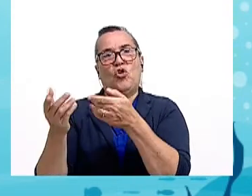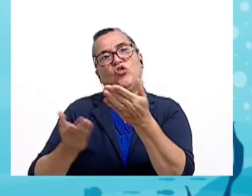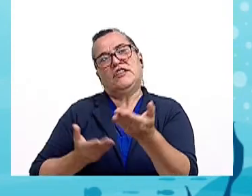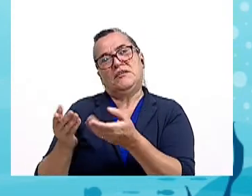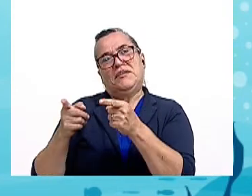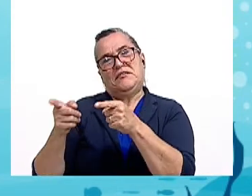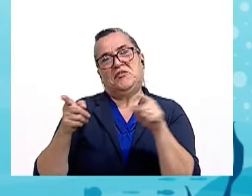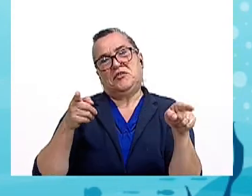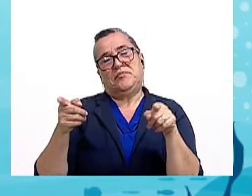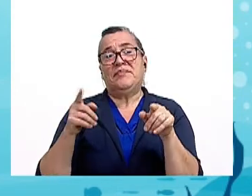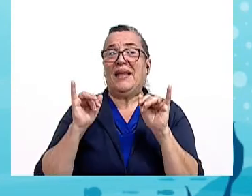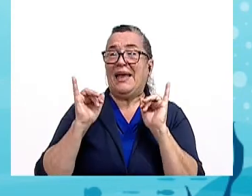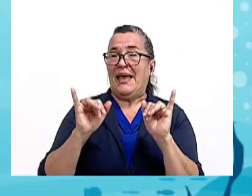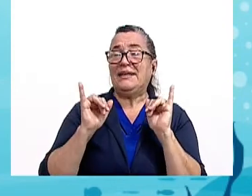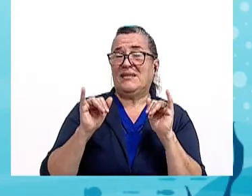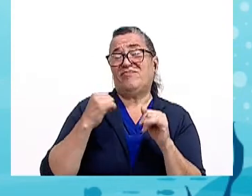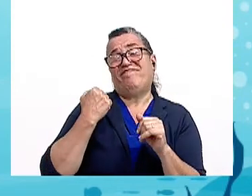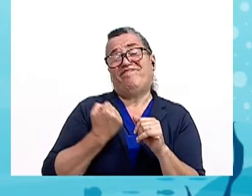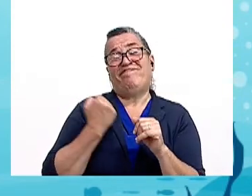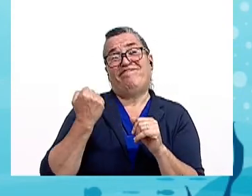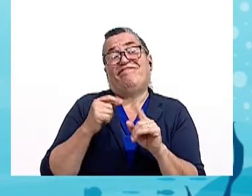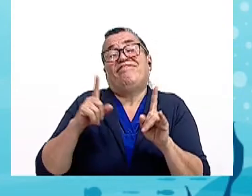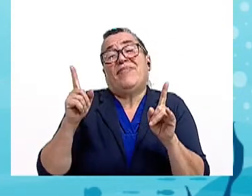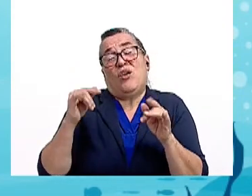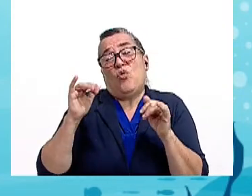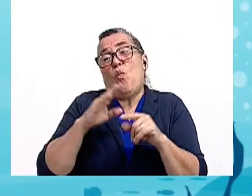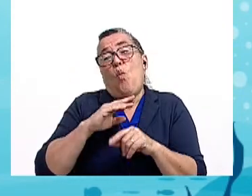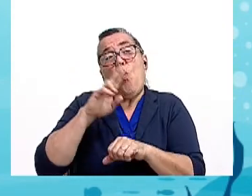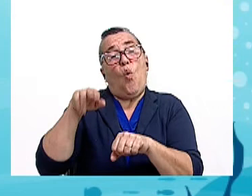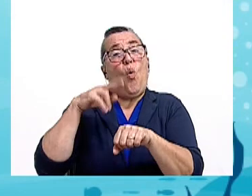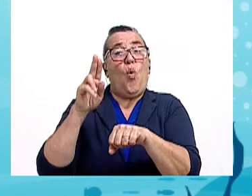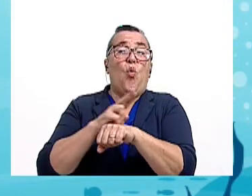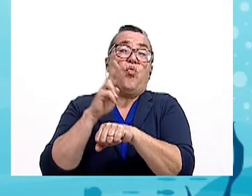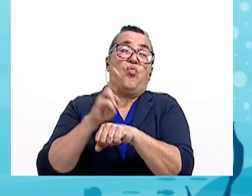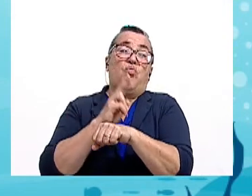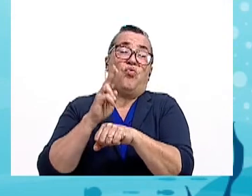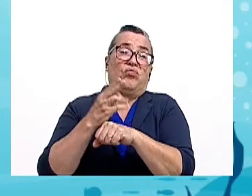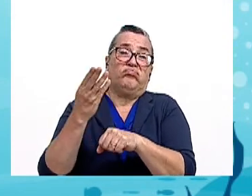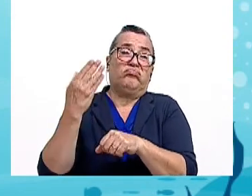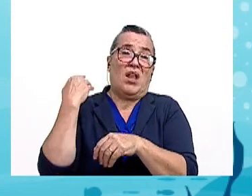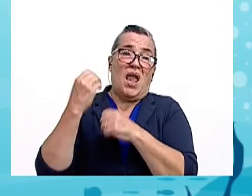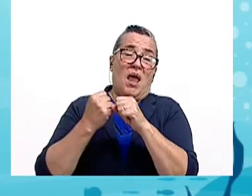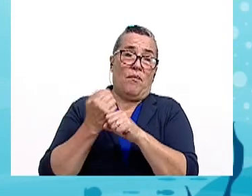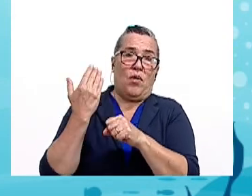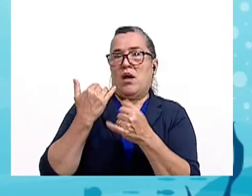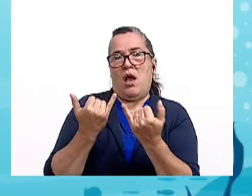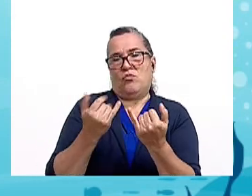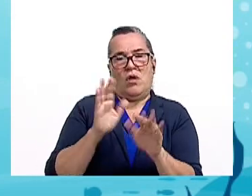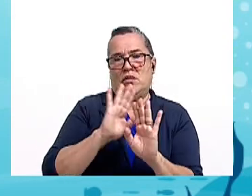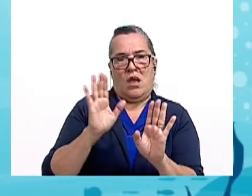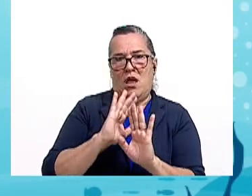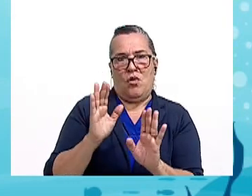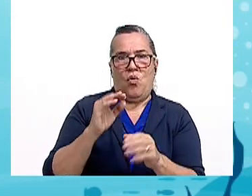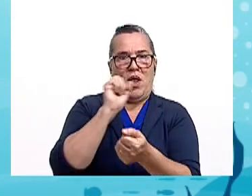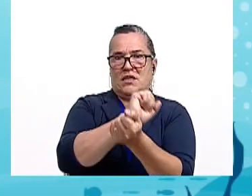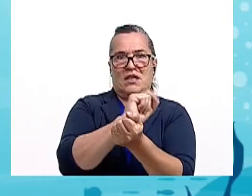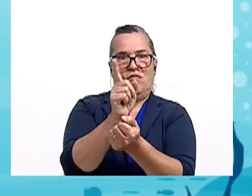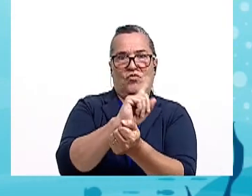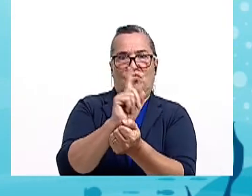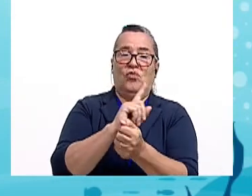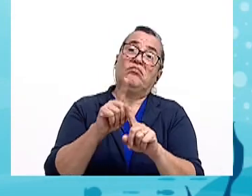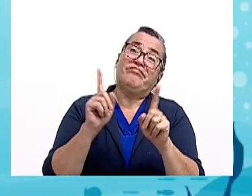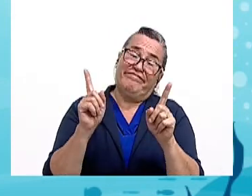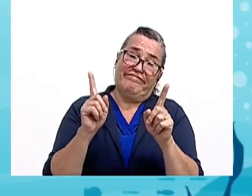sirvientes. Bueno, eso es una pena, pero era muy común en la época. Actualmente, pues ya no se da la esclavitud.